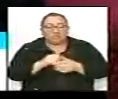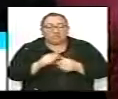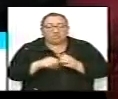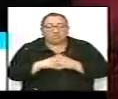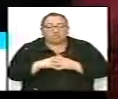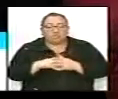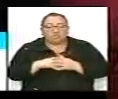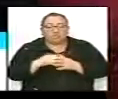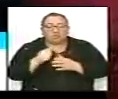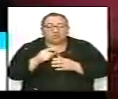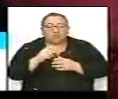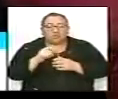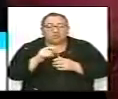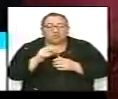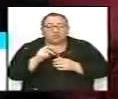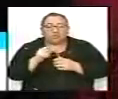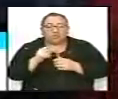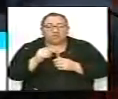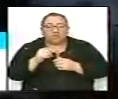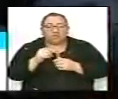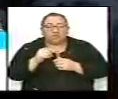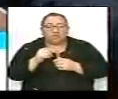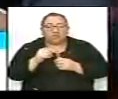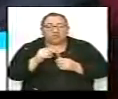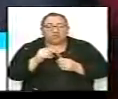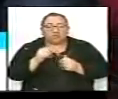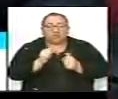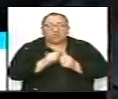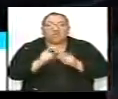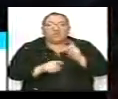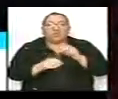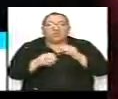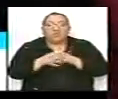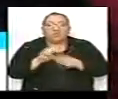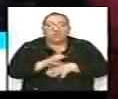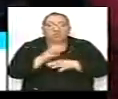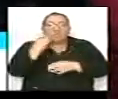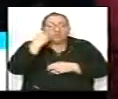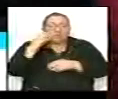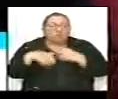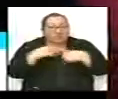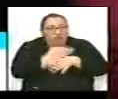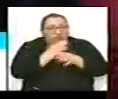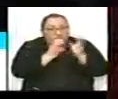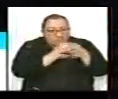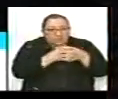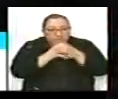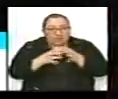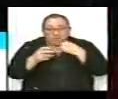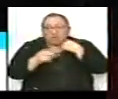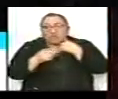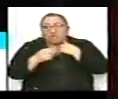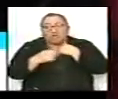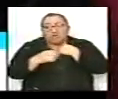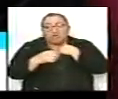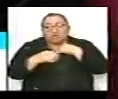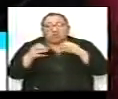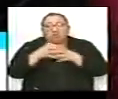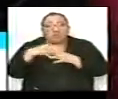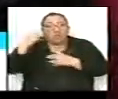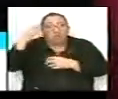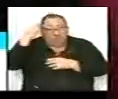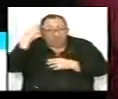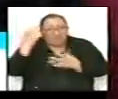formar sindicatos, formar comandos universitarios, formar clubes de madres. Todo eso se forma con dirigentes políticos que están en la